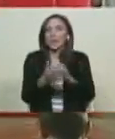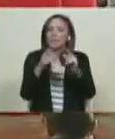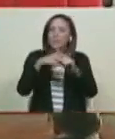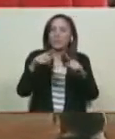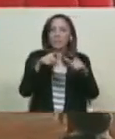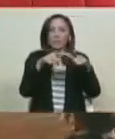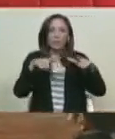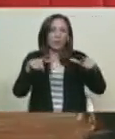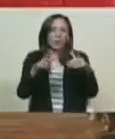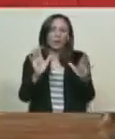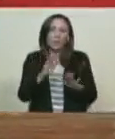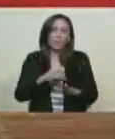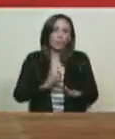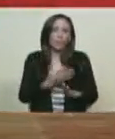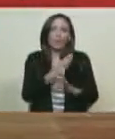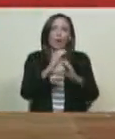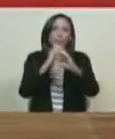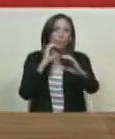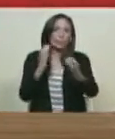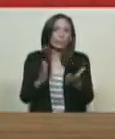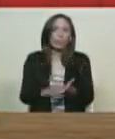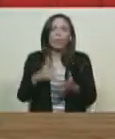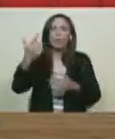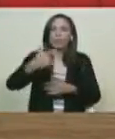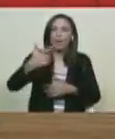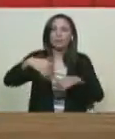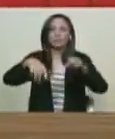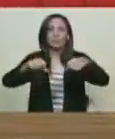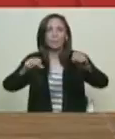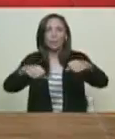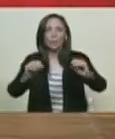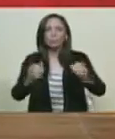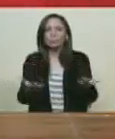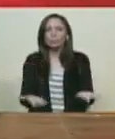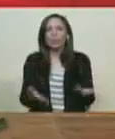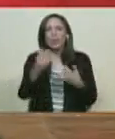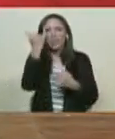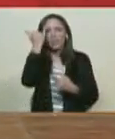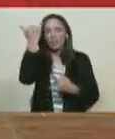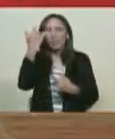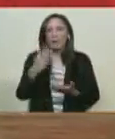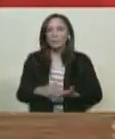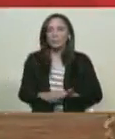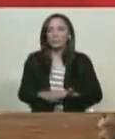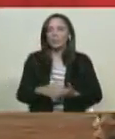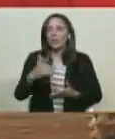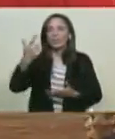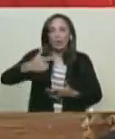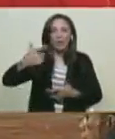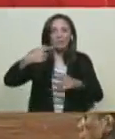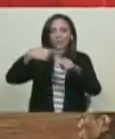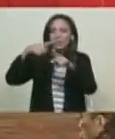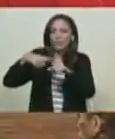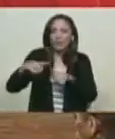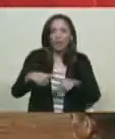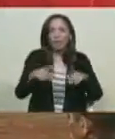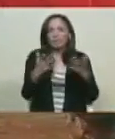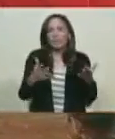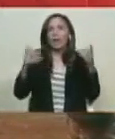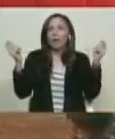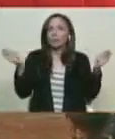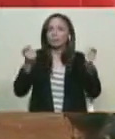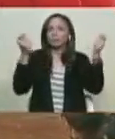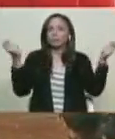ruta, en cada autobús, en cada taxi, en cada motorizado, en cada carrito por puesto. Ahí está la campaña con la